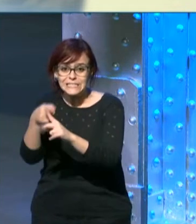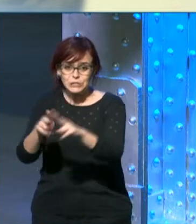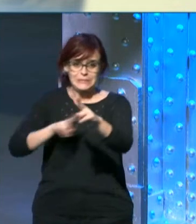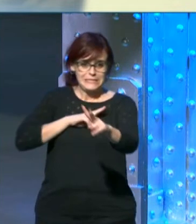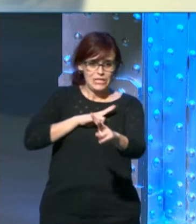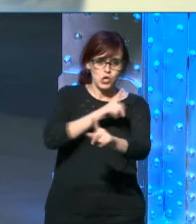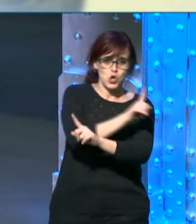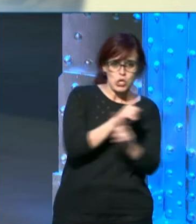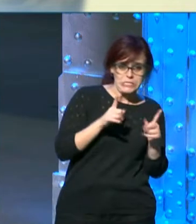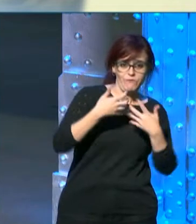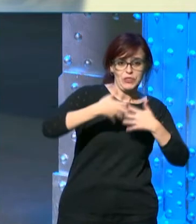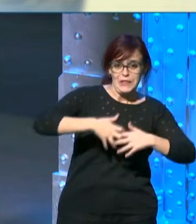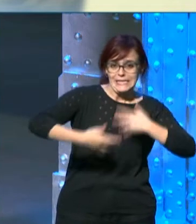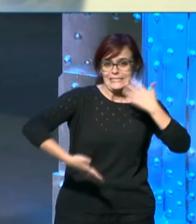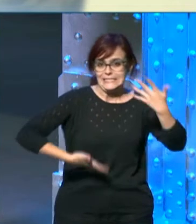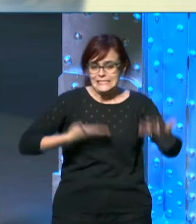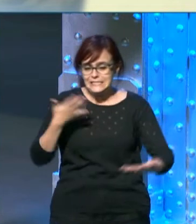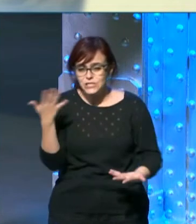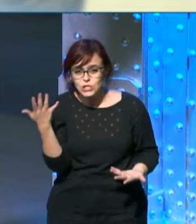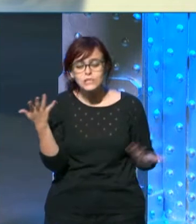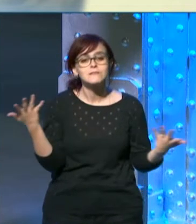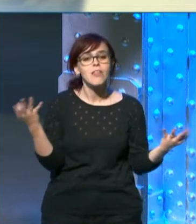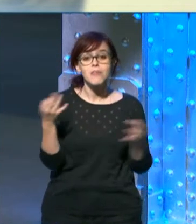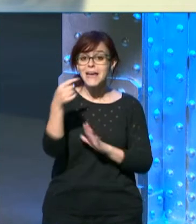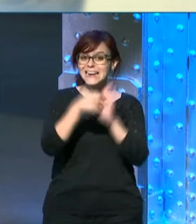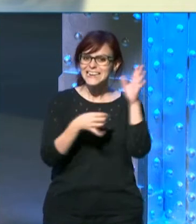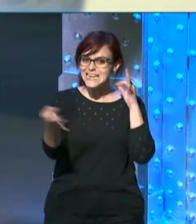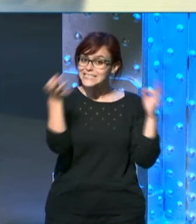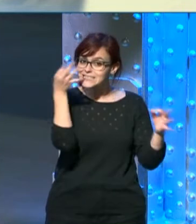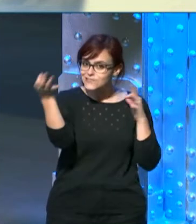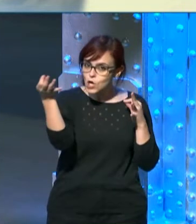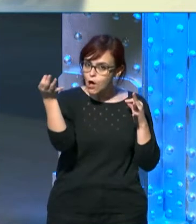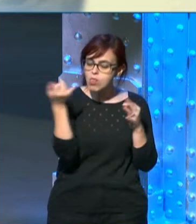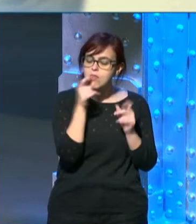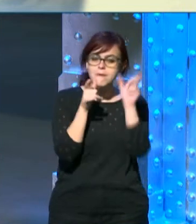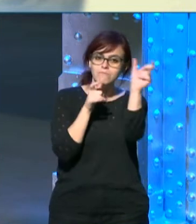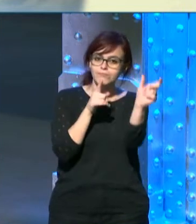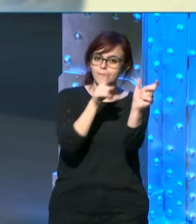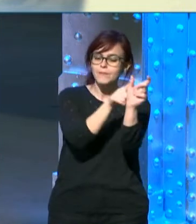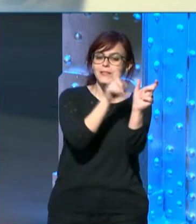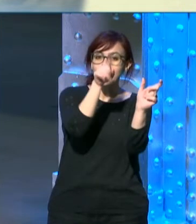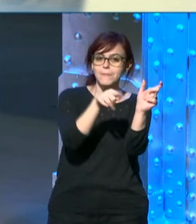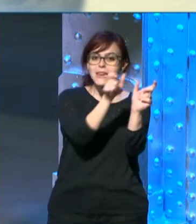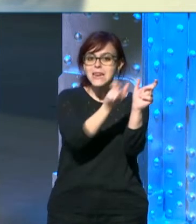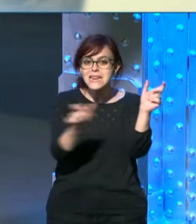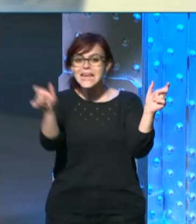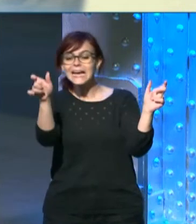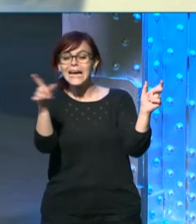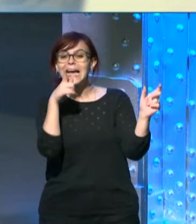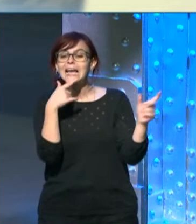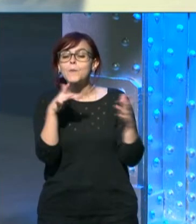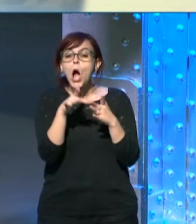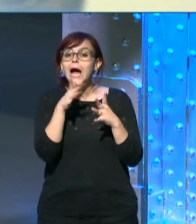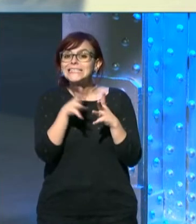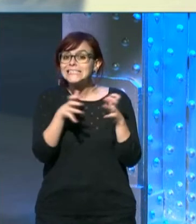para esto tenemos que, en el requisito, al hablar del requisito, tenemos que decir cómo esperamos que responda